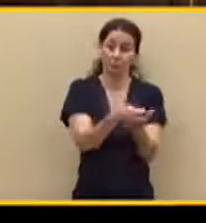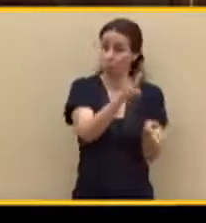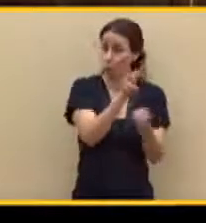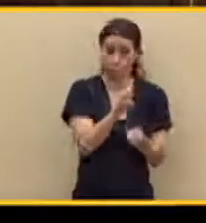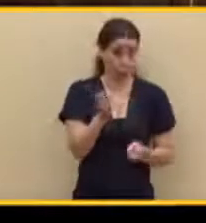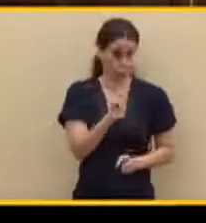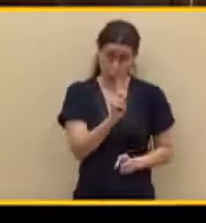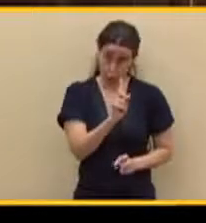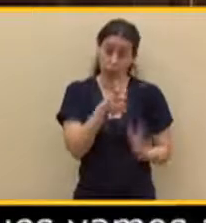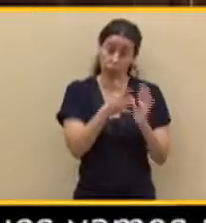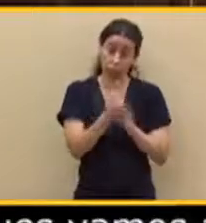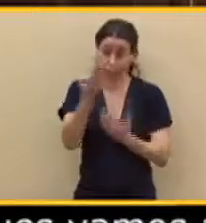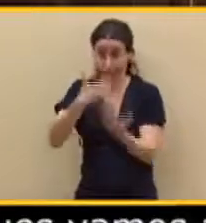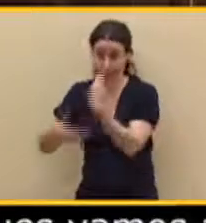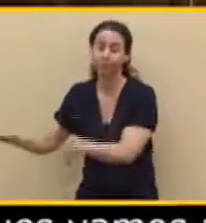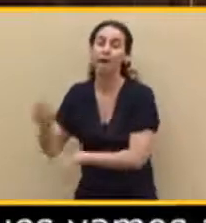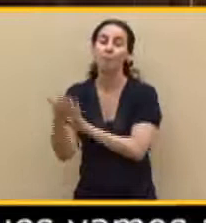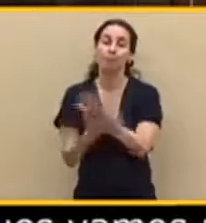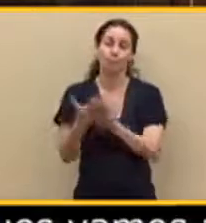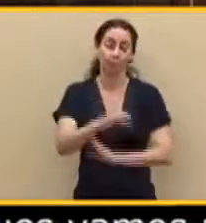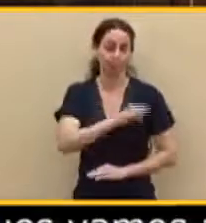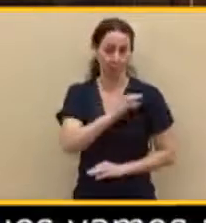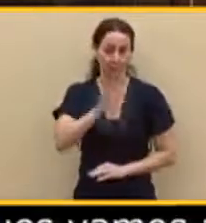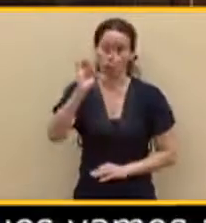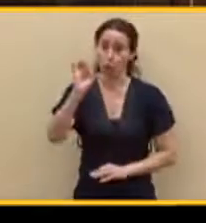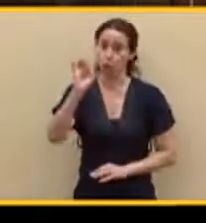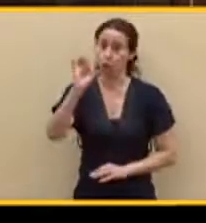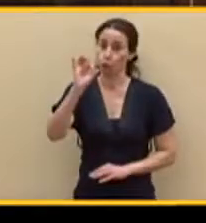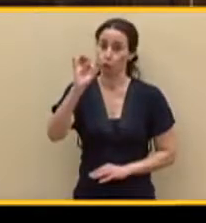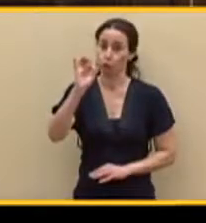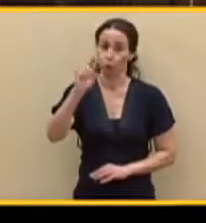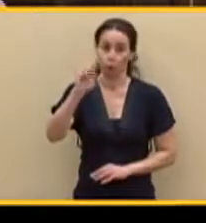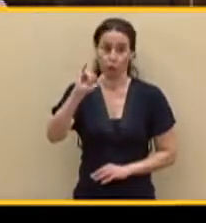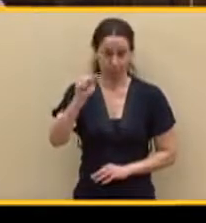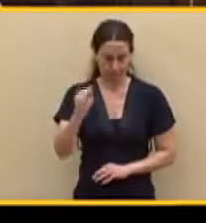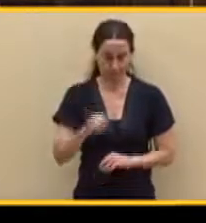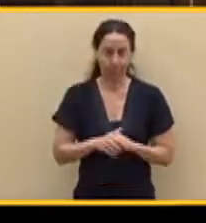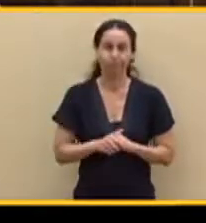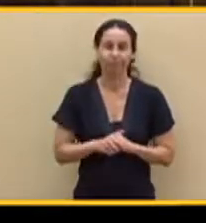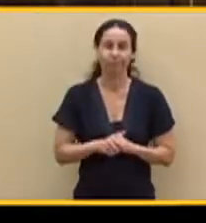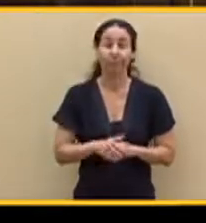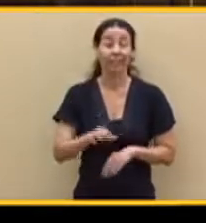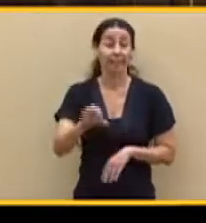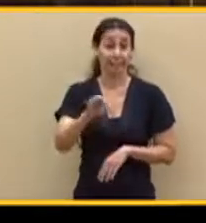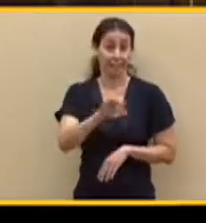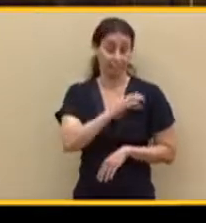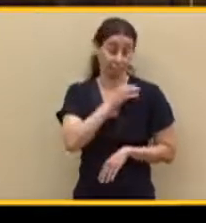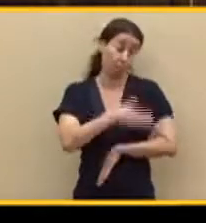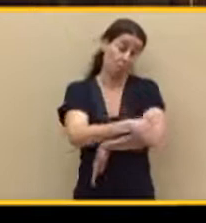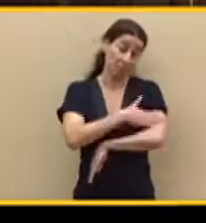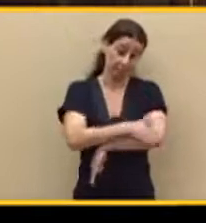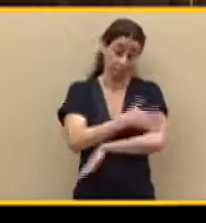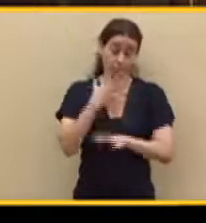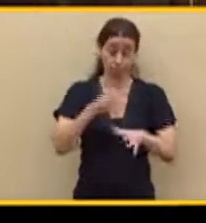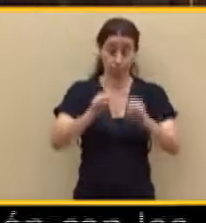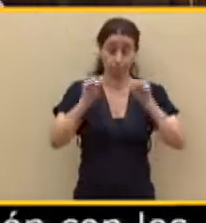del señor Soria. Miren, el ministro offshore dimitió por su relación con los papeles